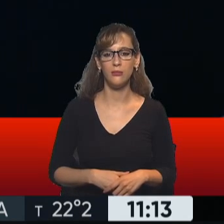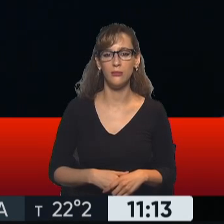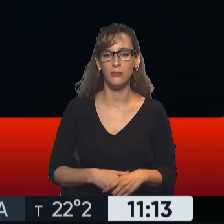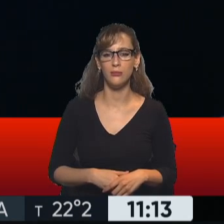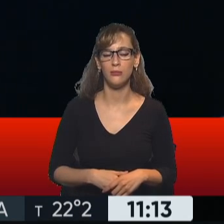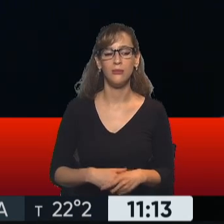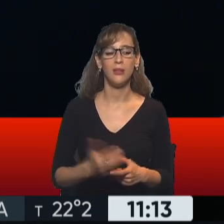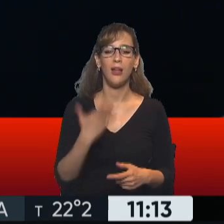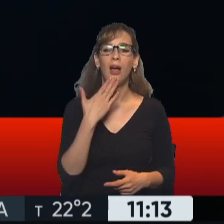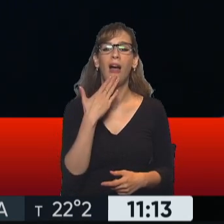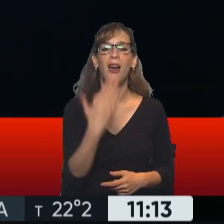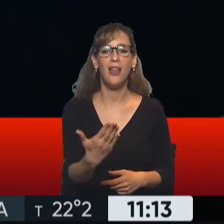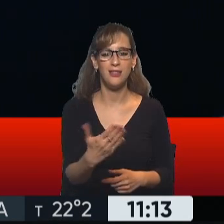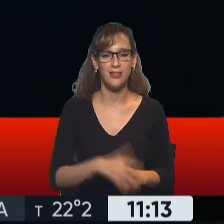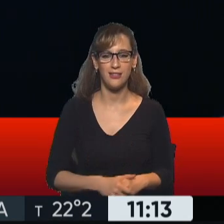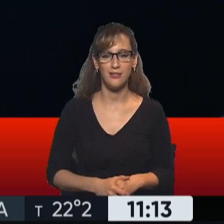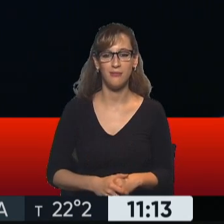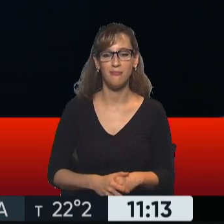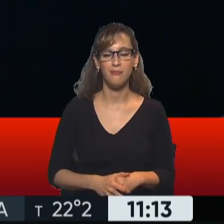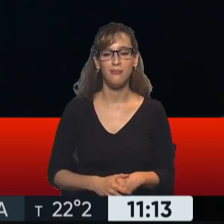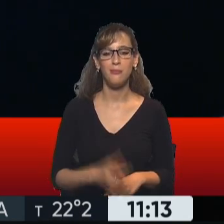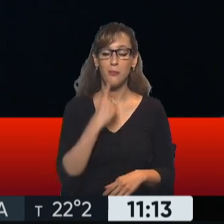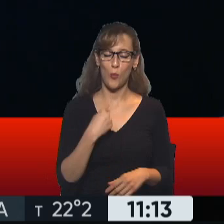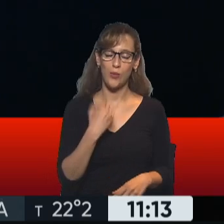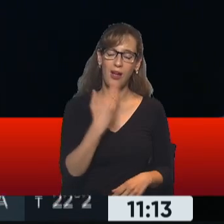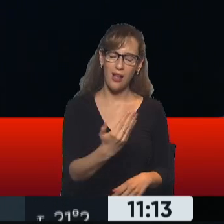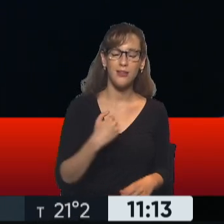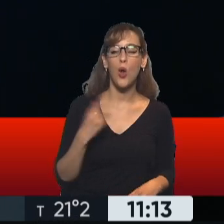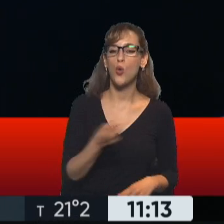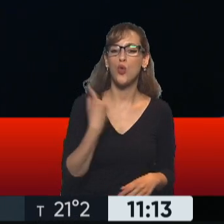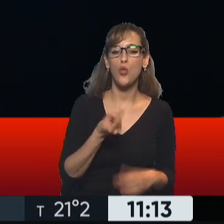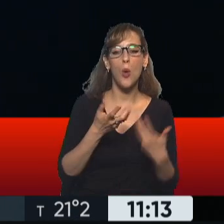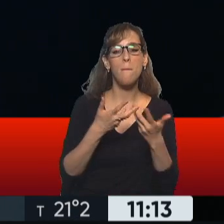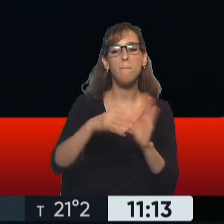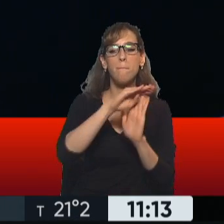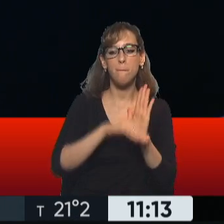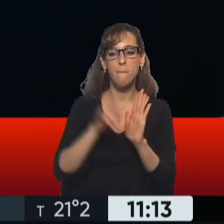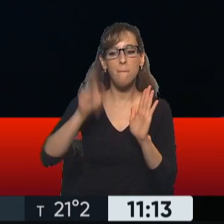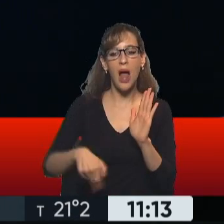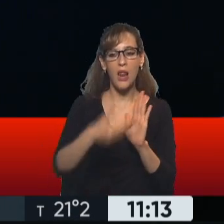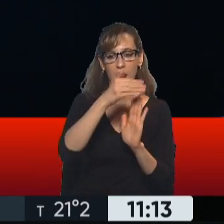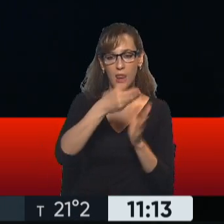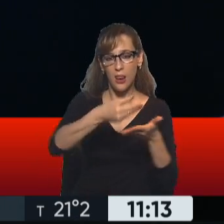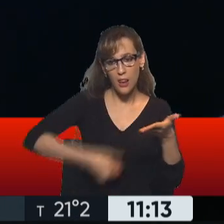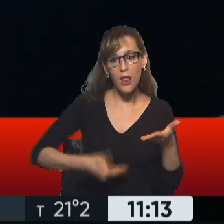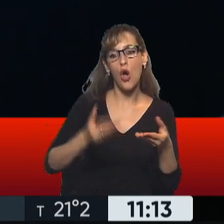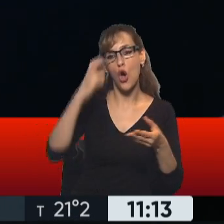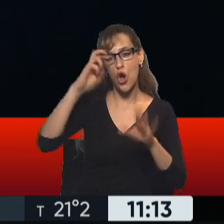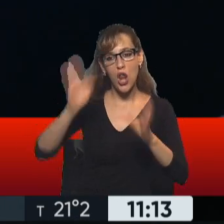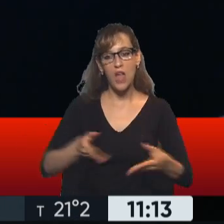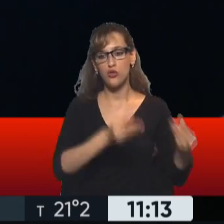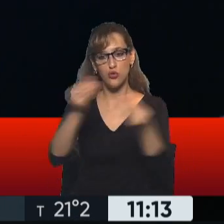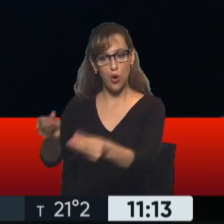Gracias, Jairo, por la pregunta. Nosotros enviaremos el programa al Congreso de la Nación, y el Congreso de la Nación,